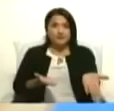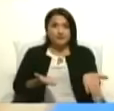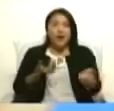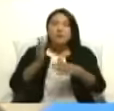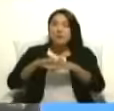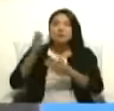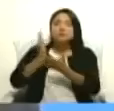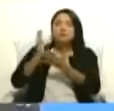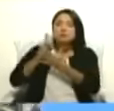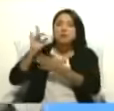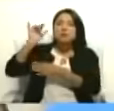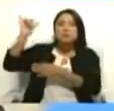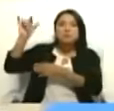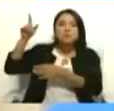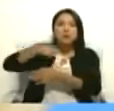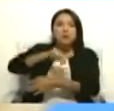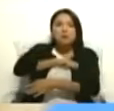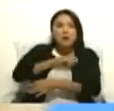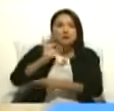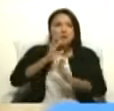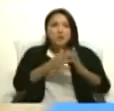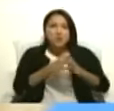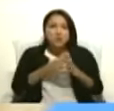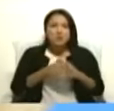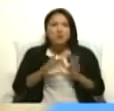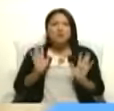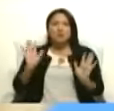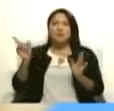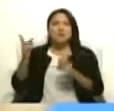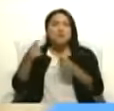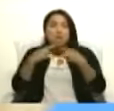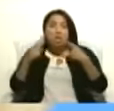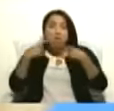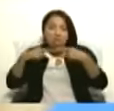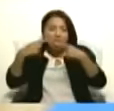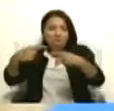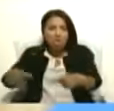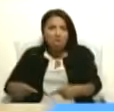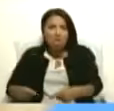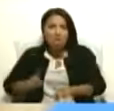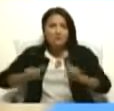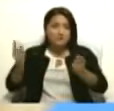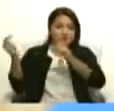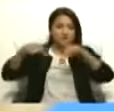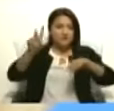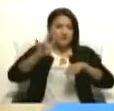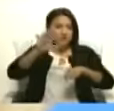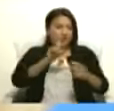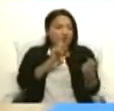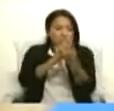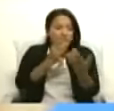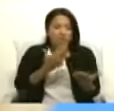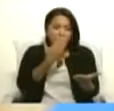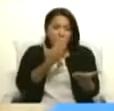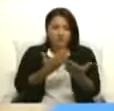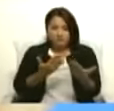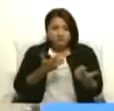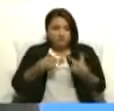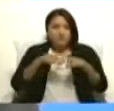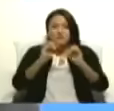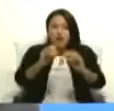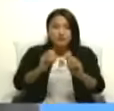se alían a los designios de el imperio de los Estados Unidos de